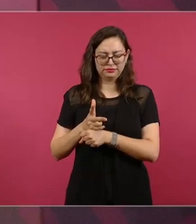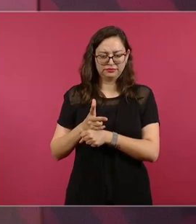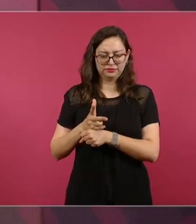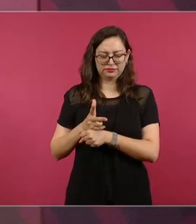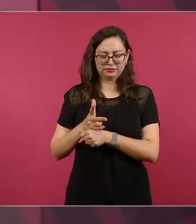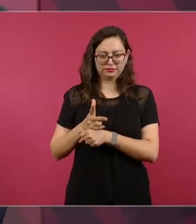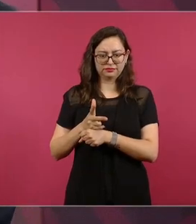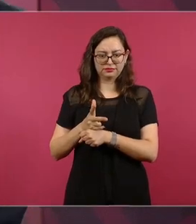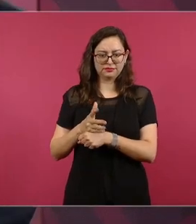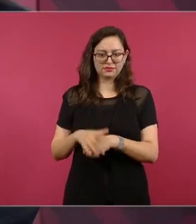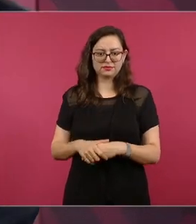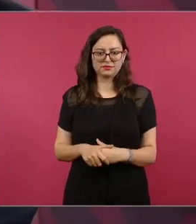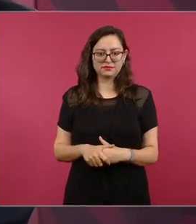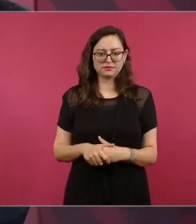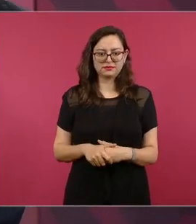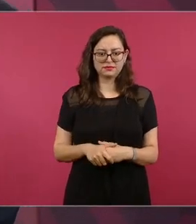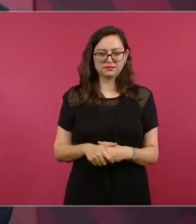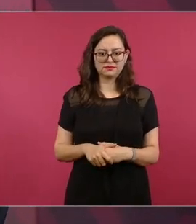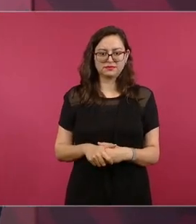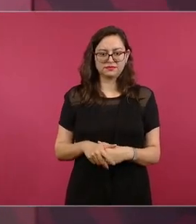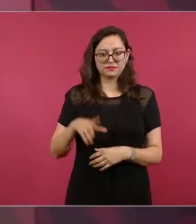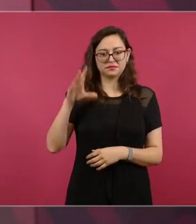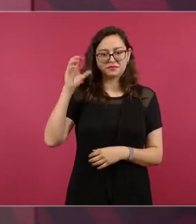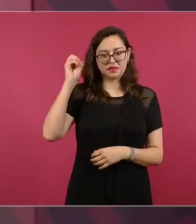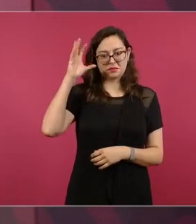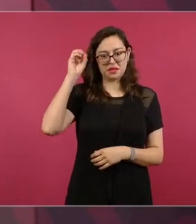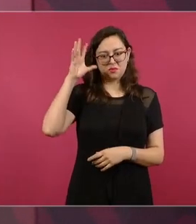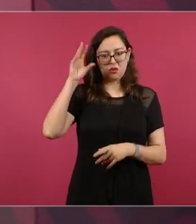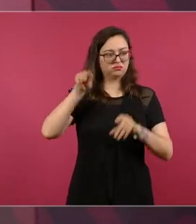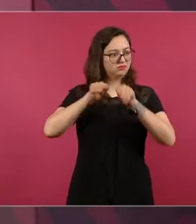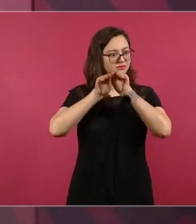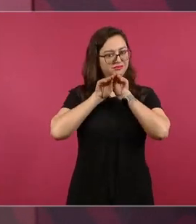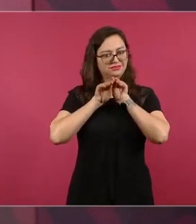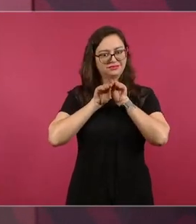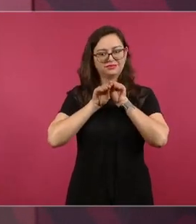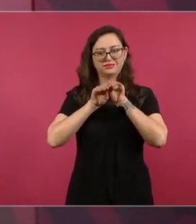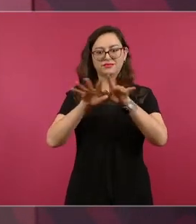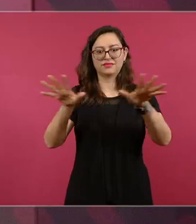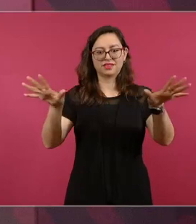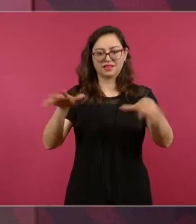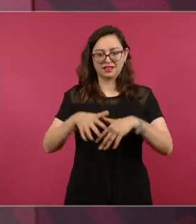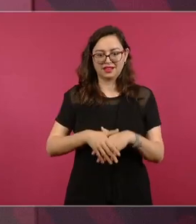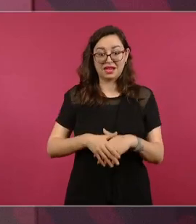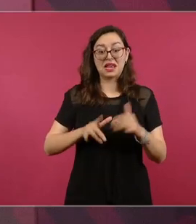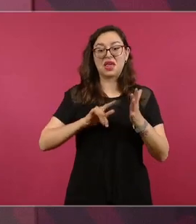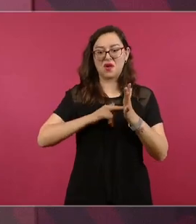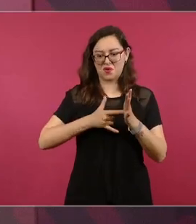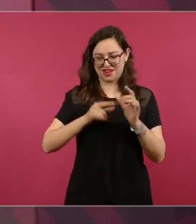eclipse en transmisión nacional en la hora nacional